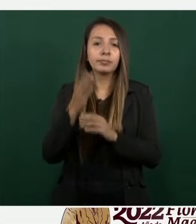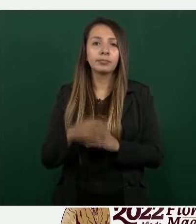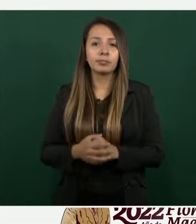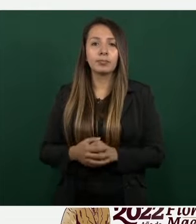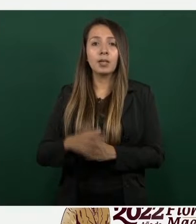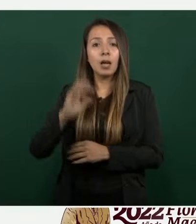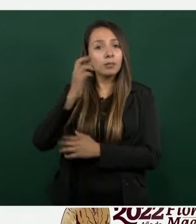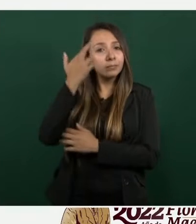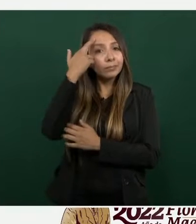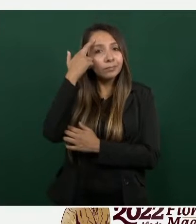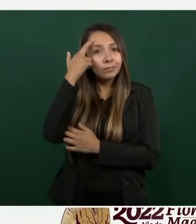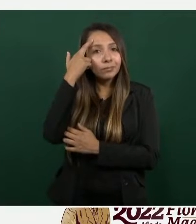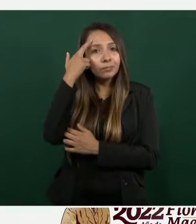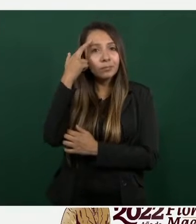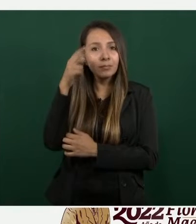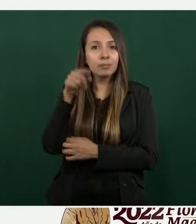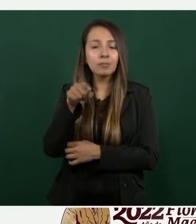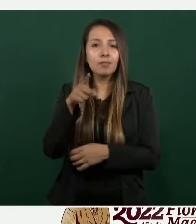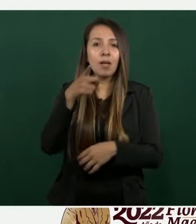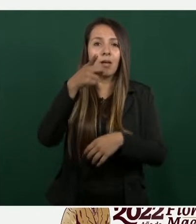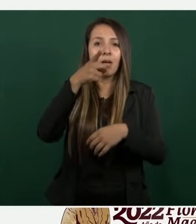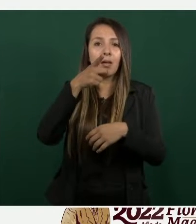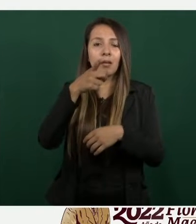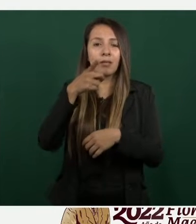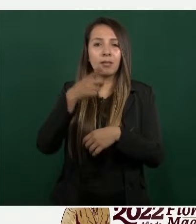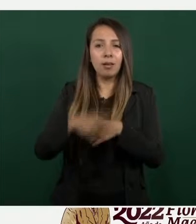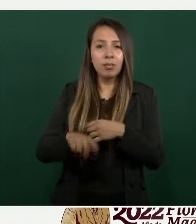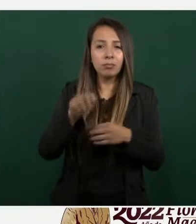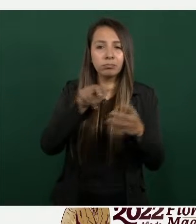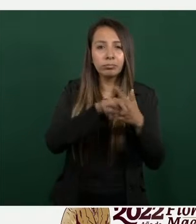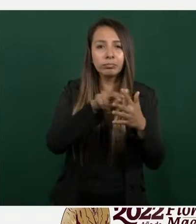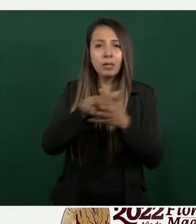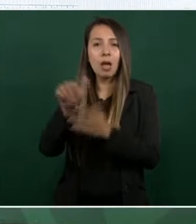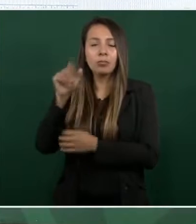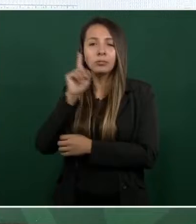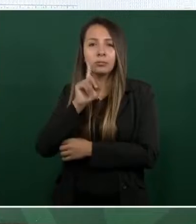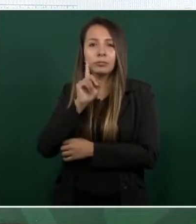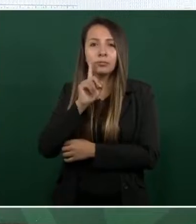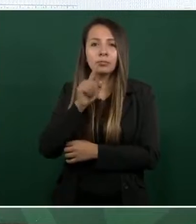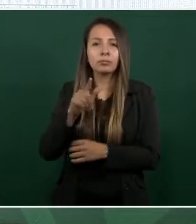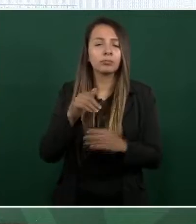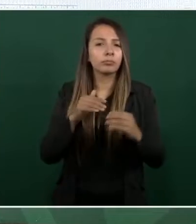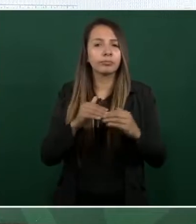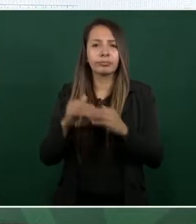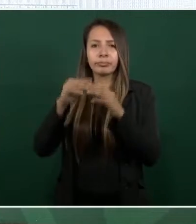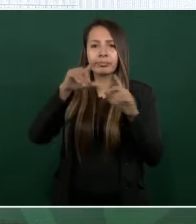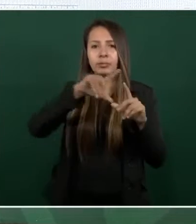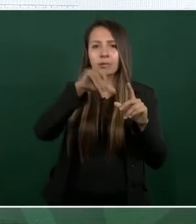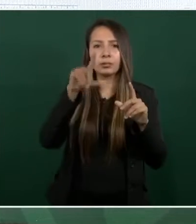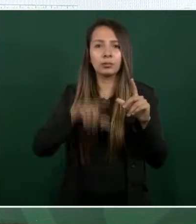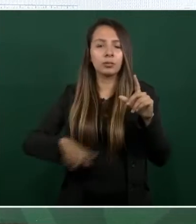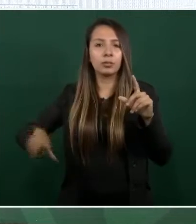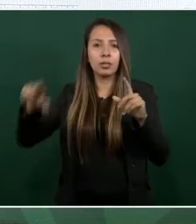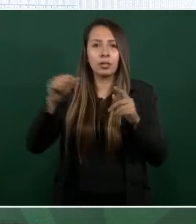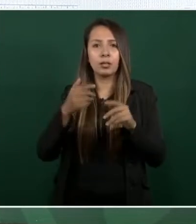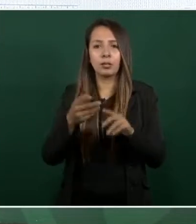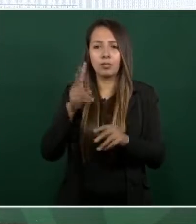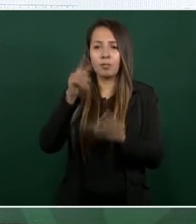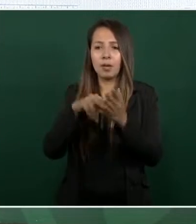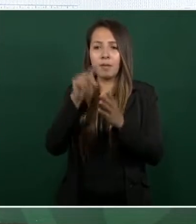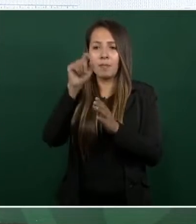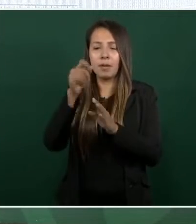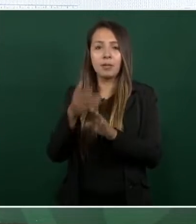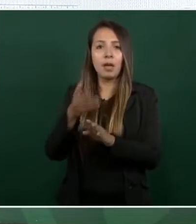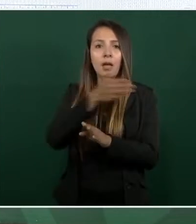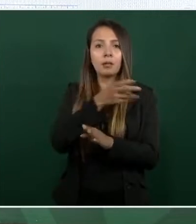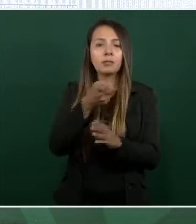se tipifica en todos los estados a partir de 2020. Antes no existía esta